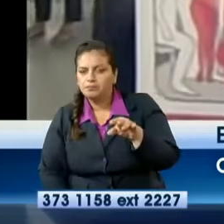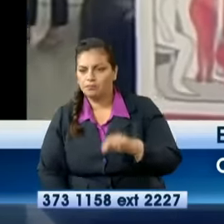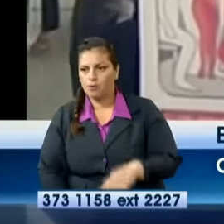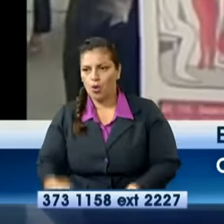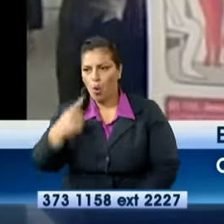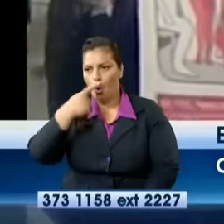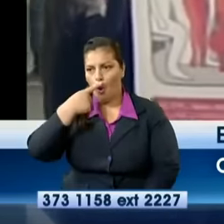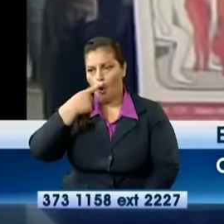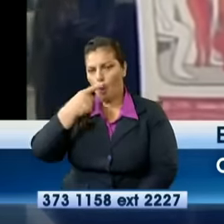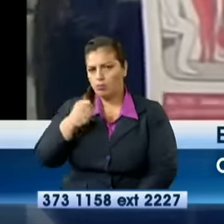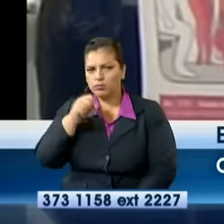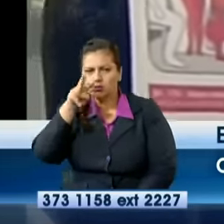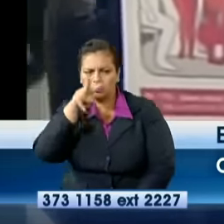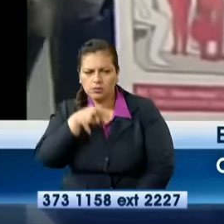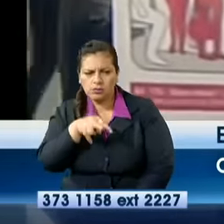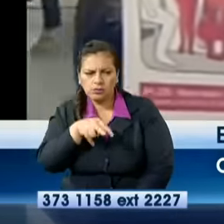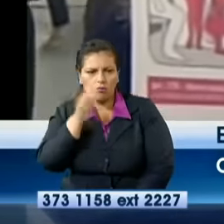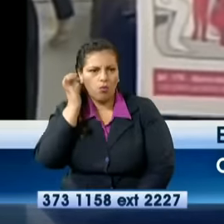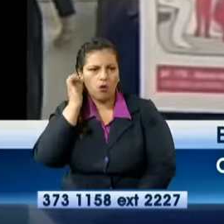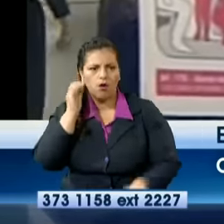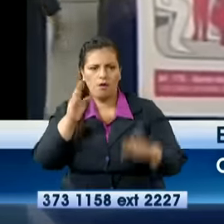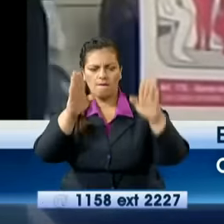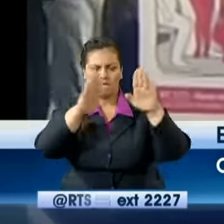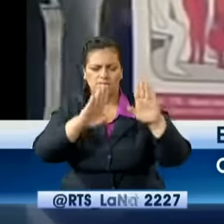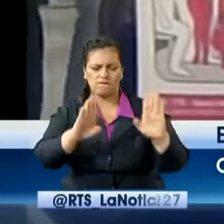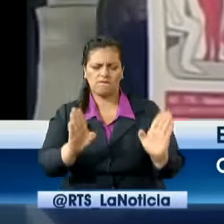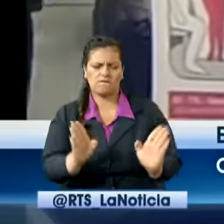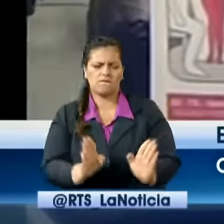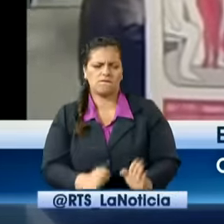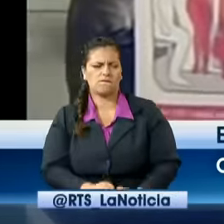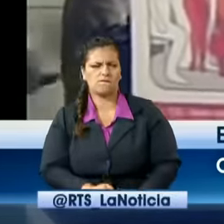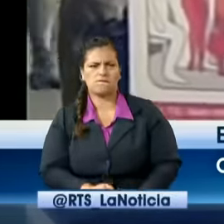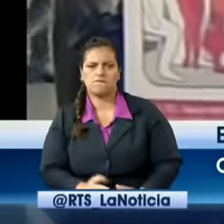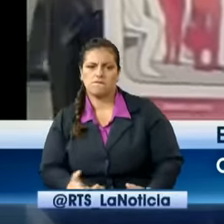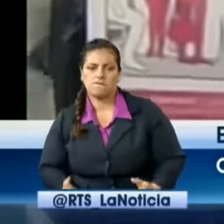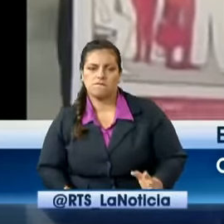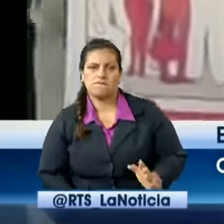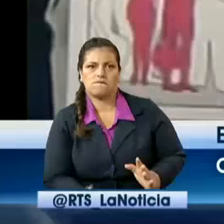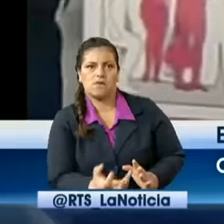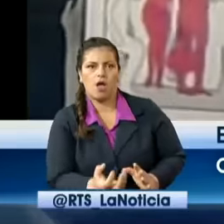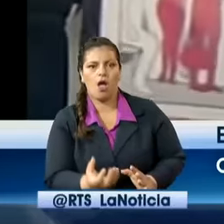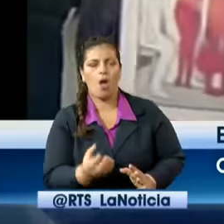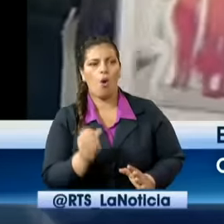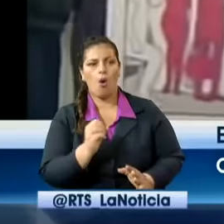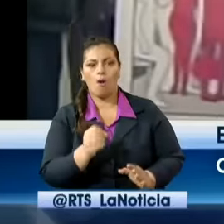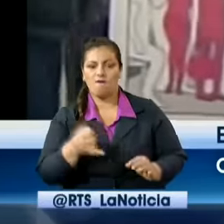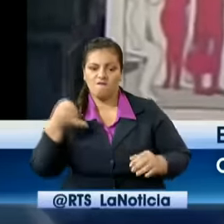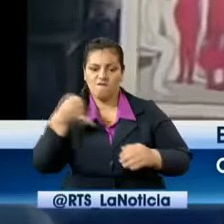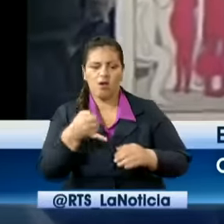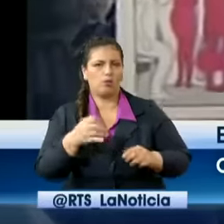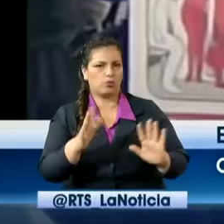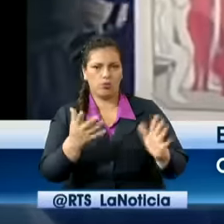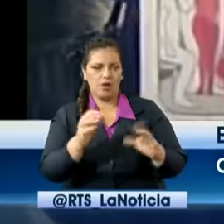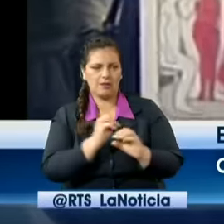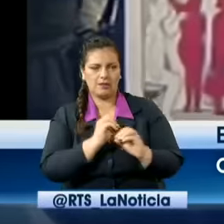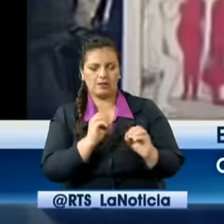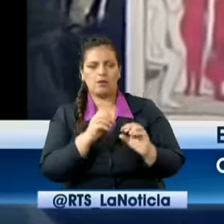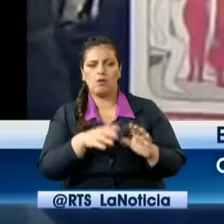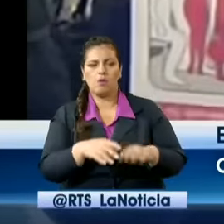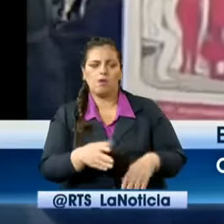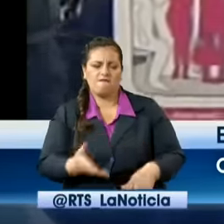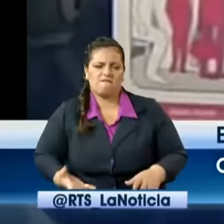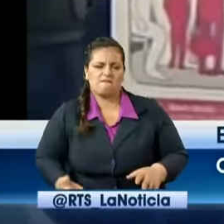sexual sin que exista penetración o acceso carnal, será sancionada con pena privativa de libertad de 3 a 5 años. Hay que conocer